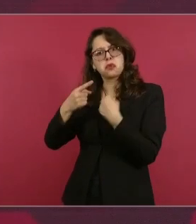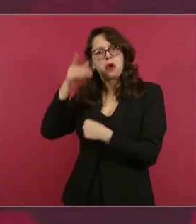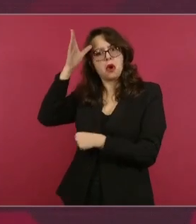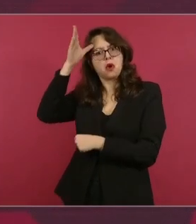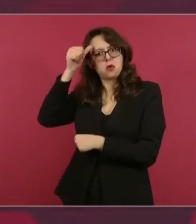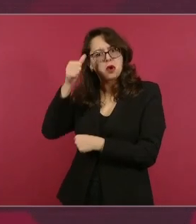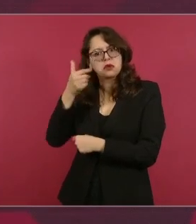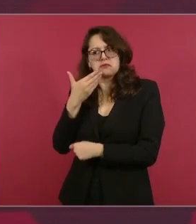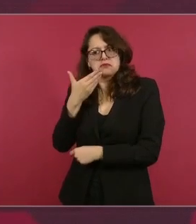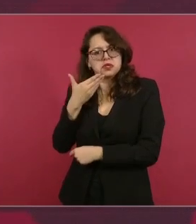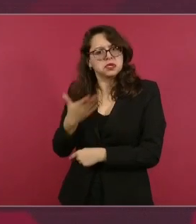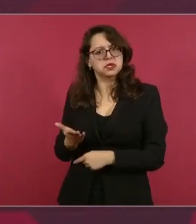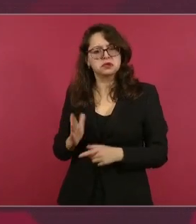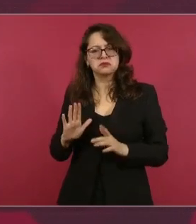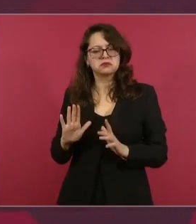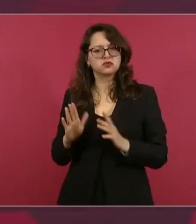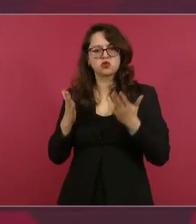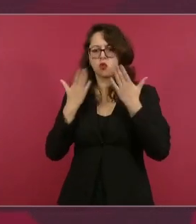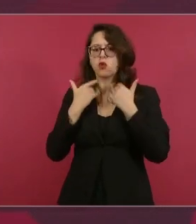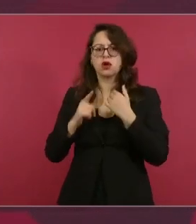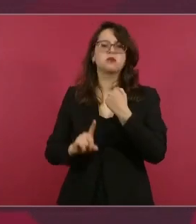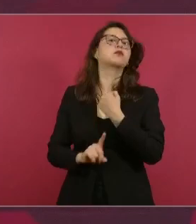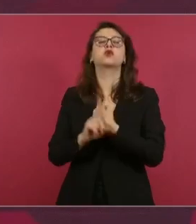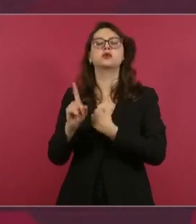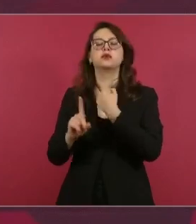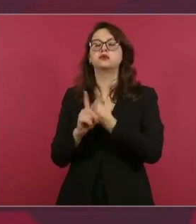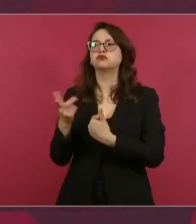de Querétaro y estamos